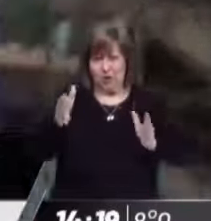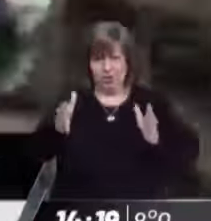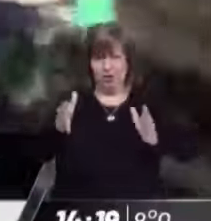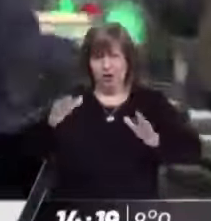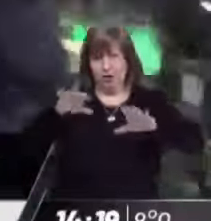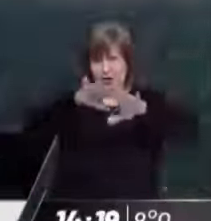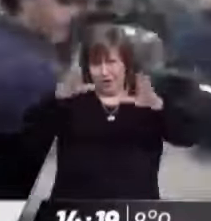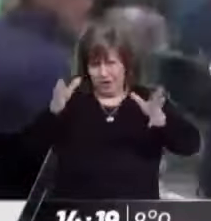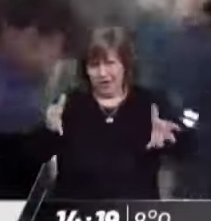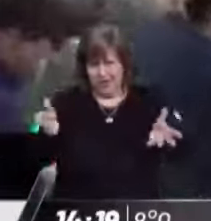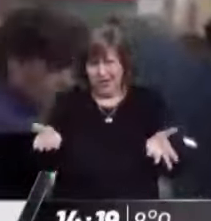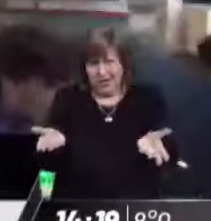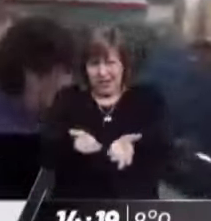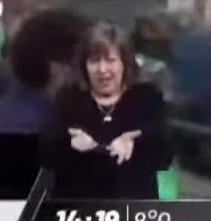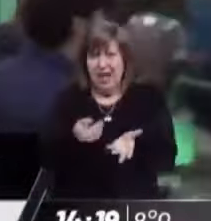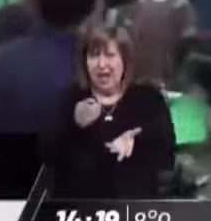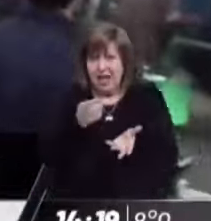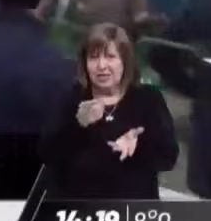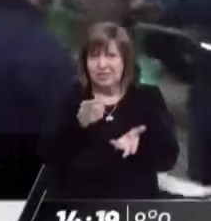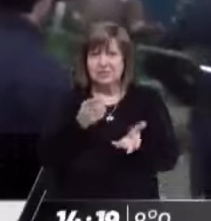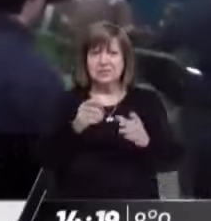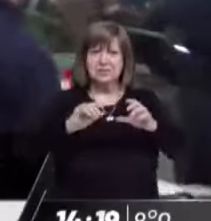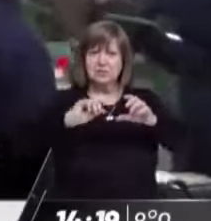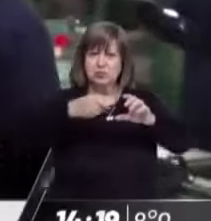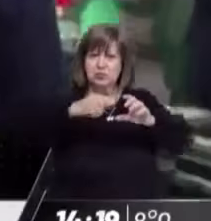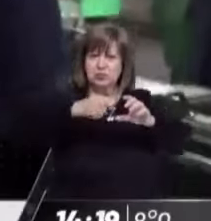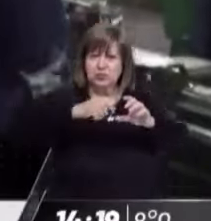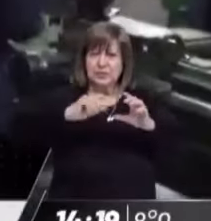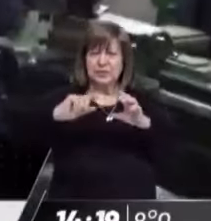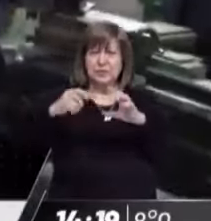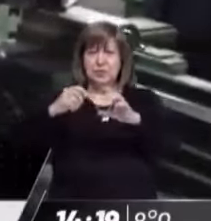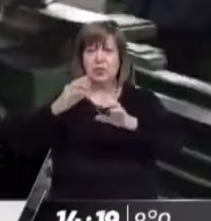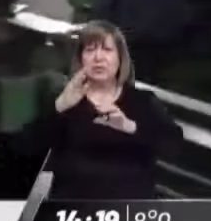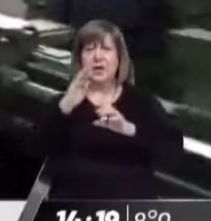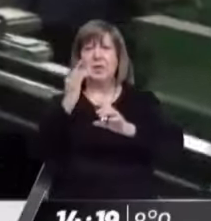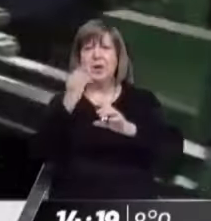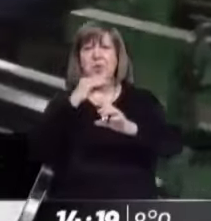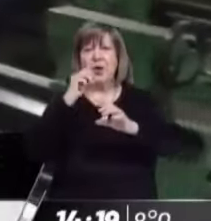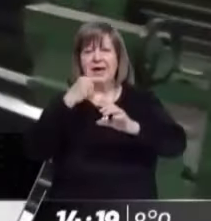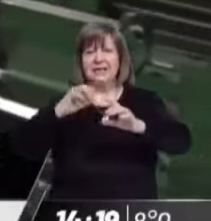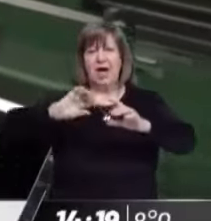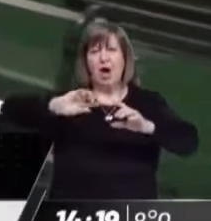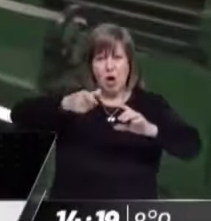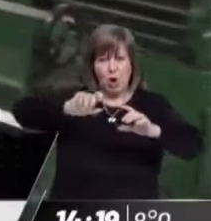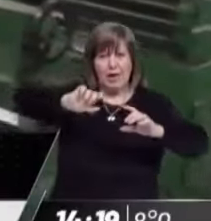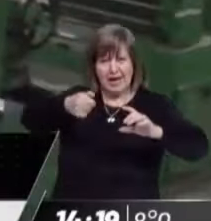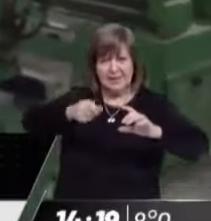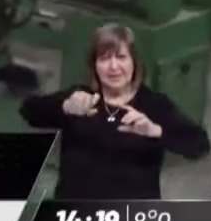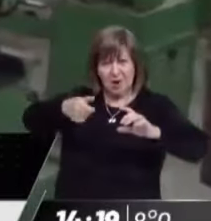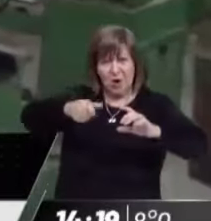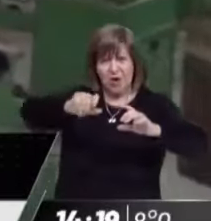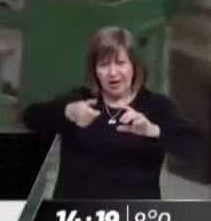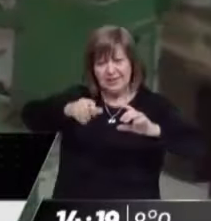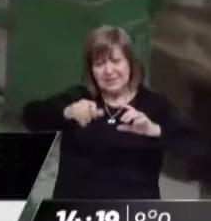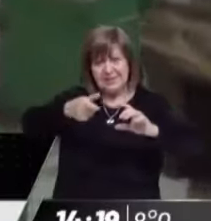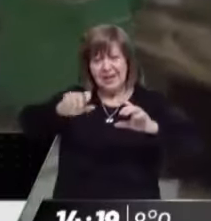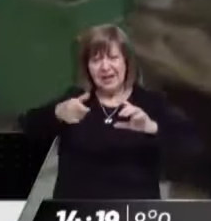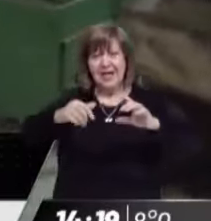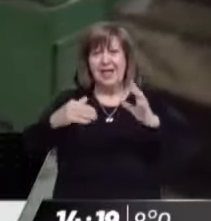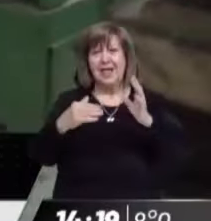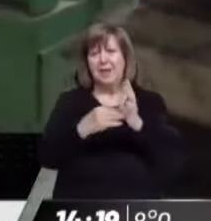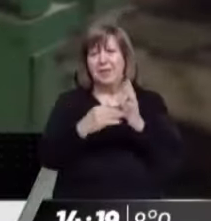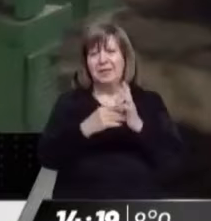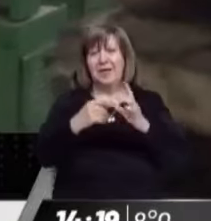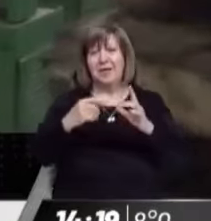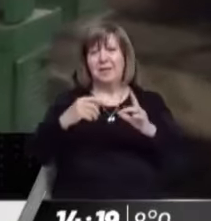tornería justamente, donde hicieron todo lo que es bujes y roscas de todas las puntas